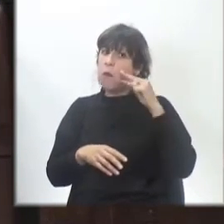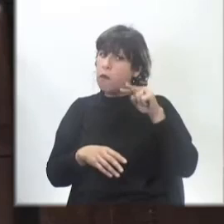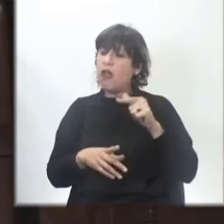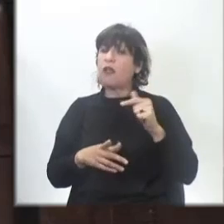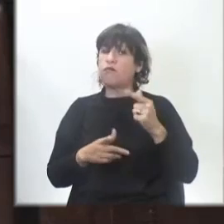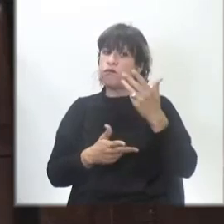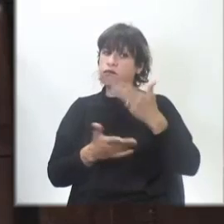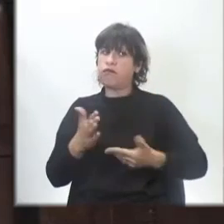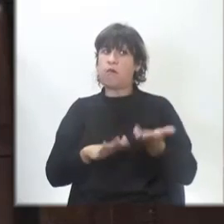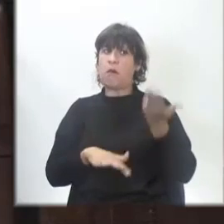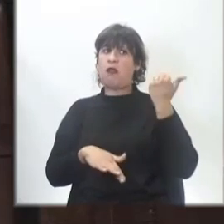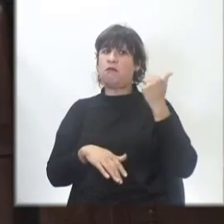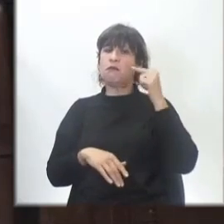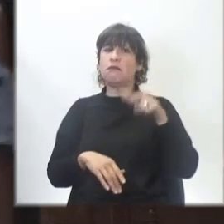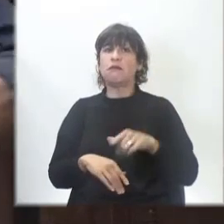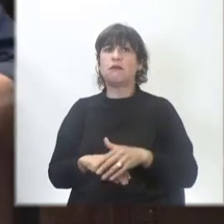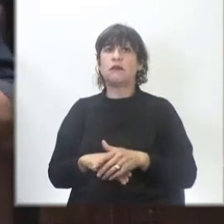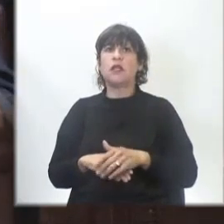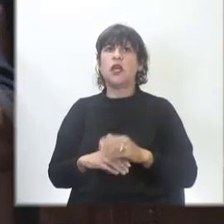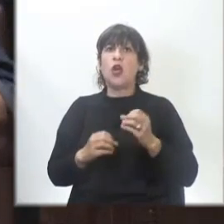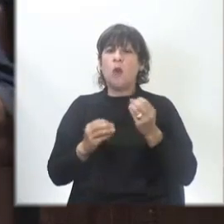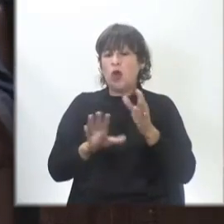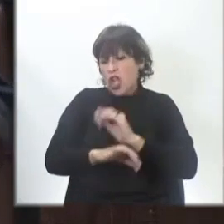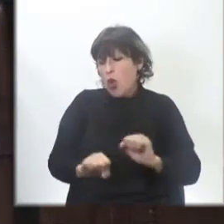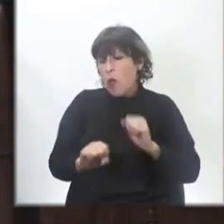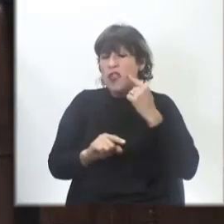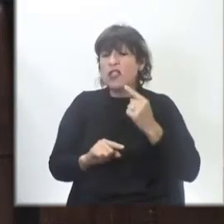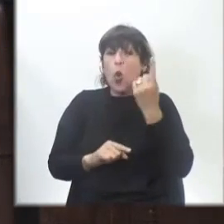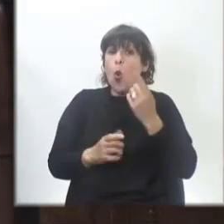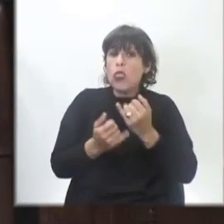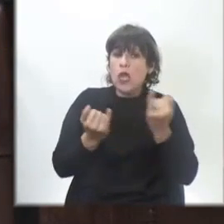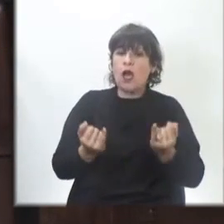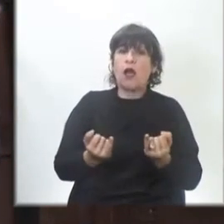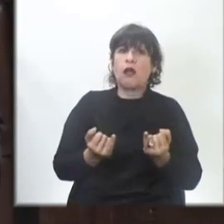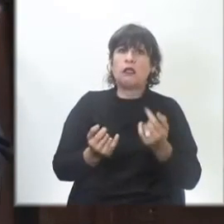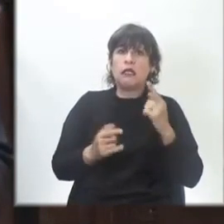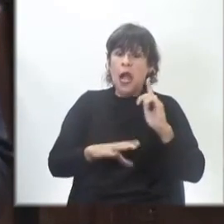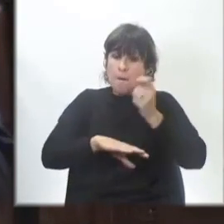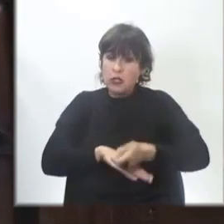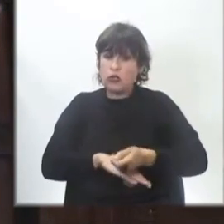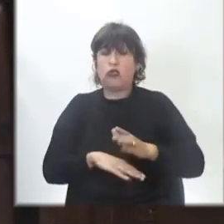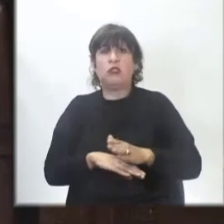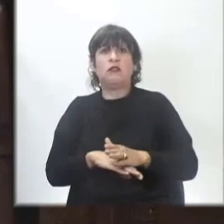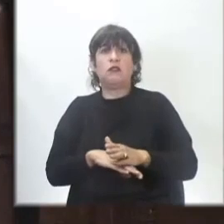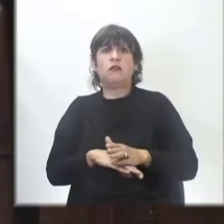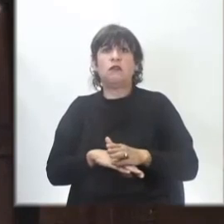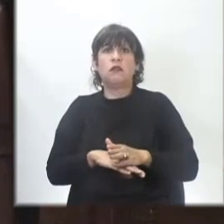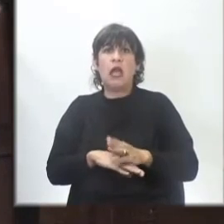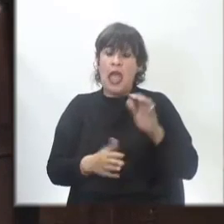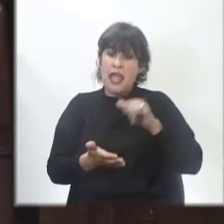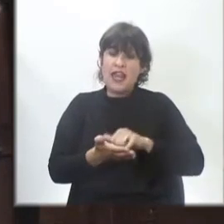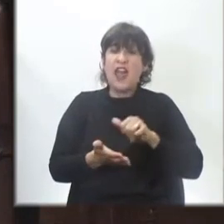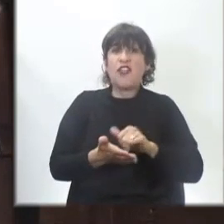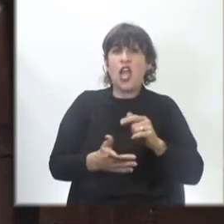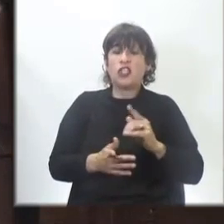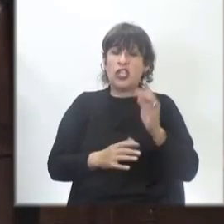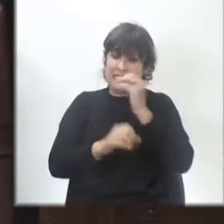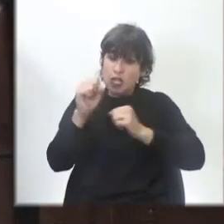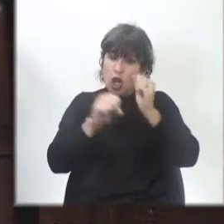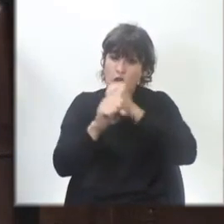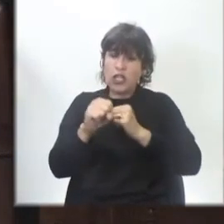archivo. Porque no puede ser que un día las inversiones en aviones, en